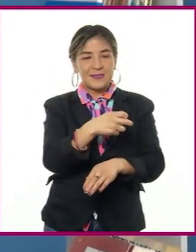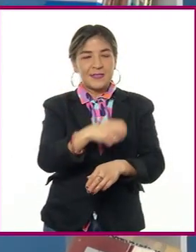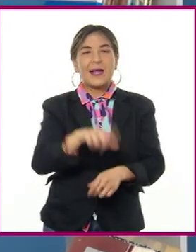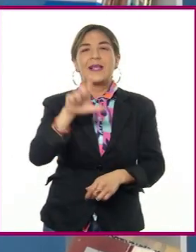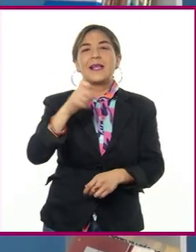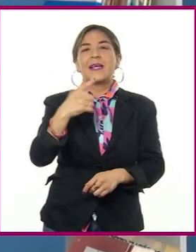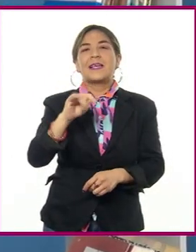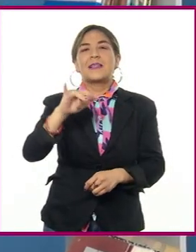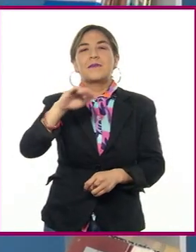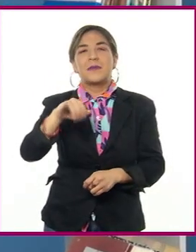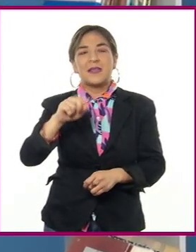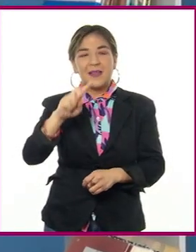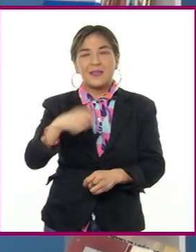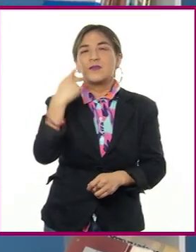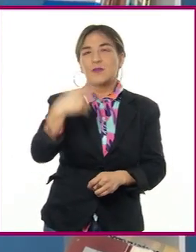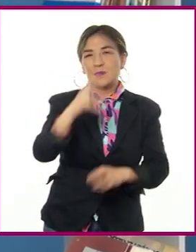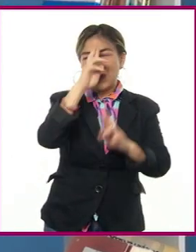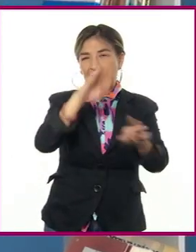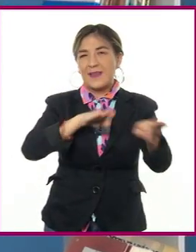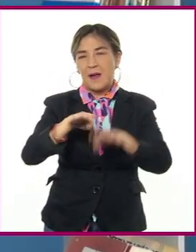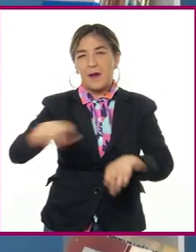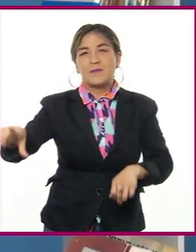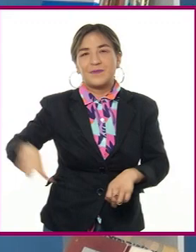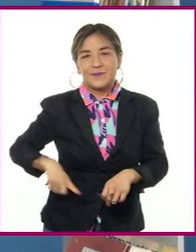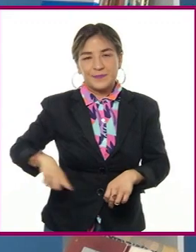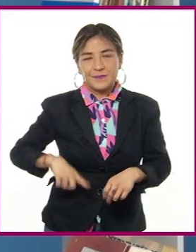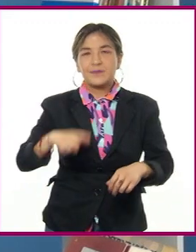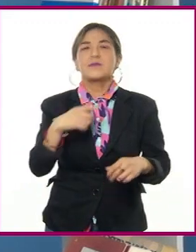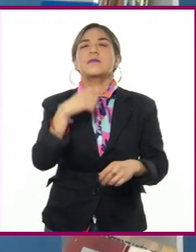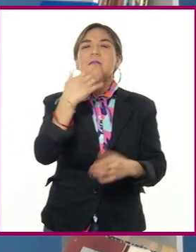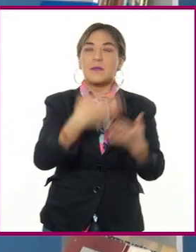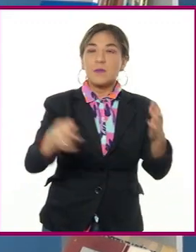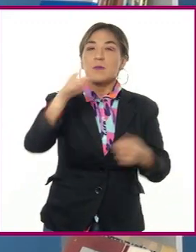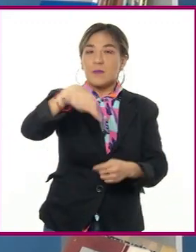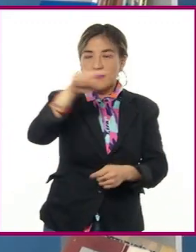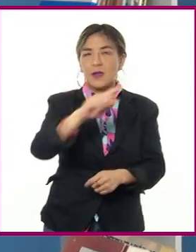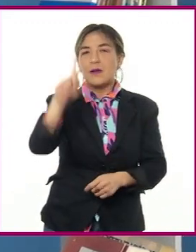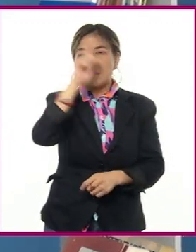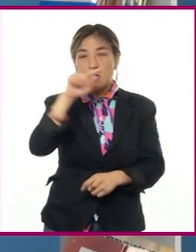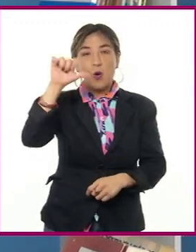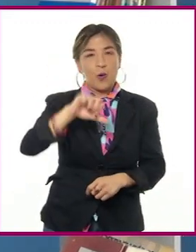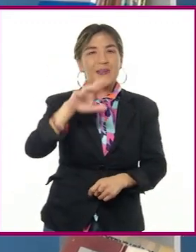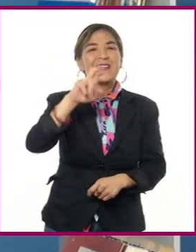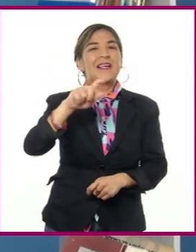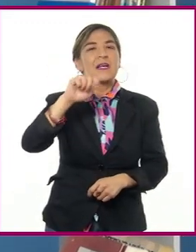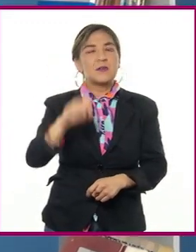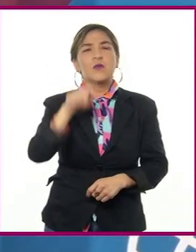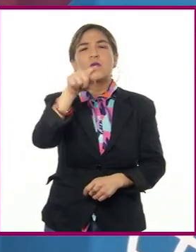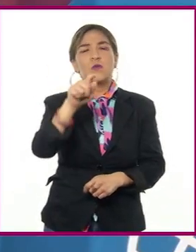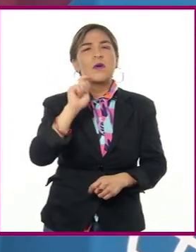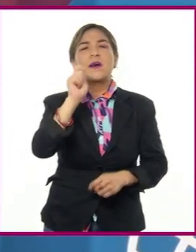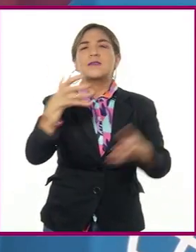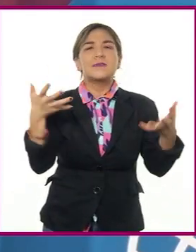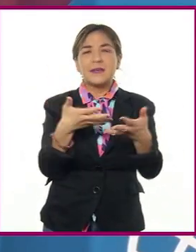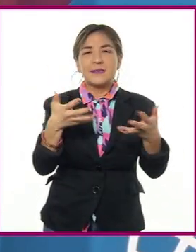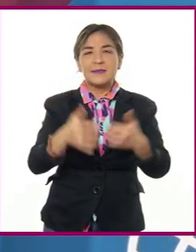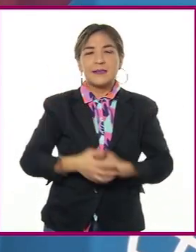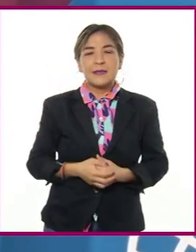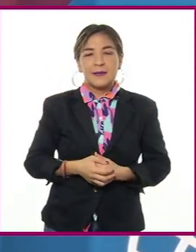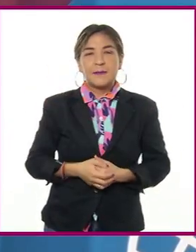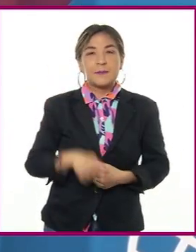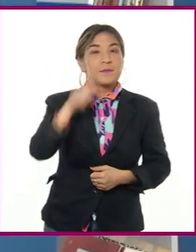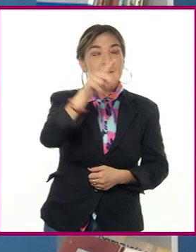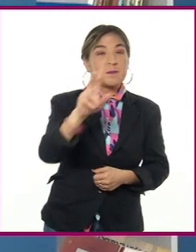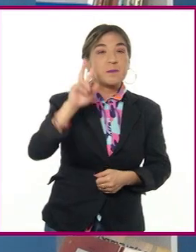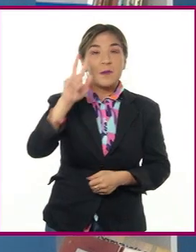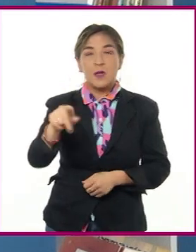legitimidad del servidor público. Ahora les sugerimos, como reto del día, que dirijan a las y los servidores